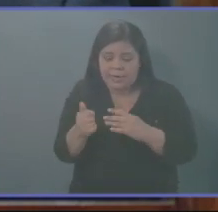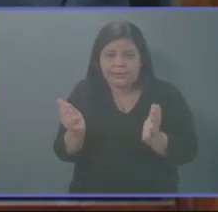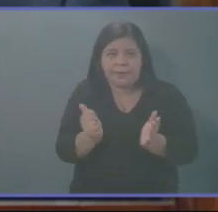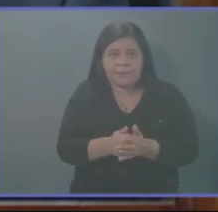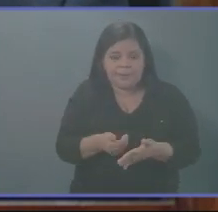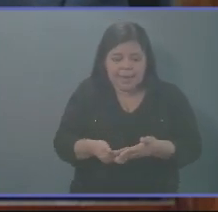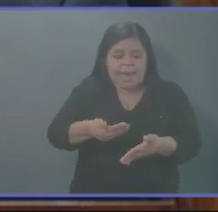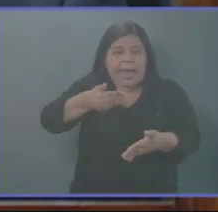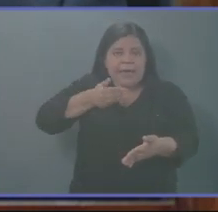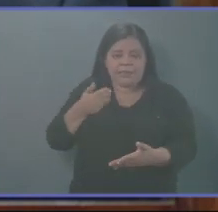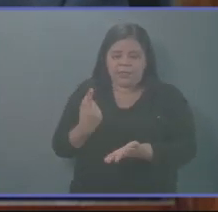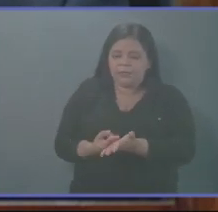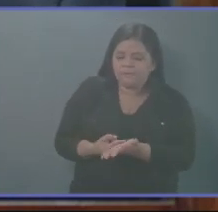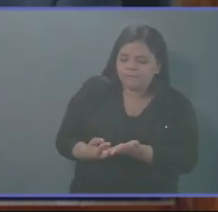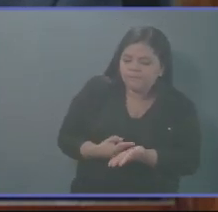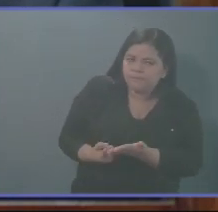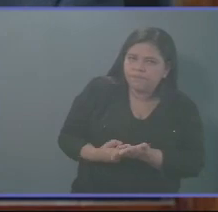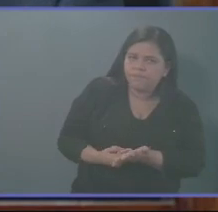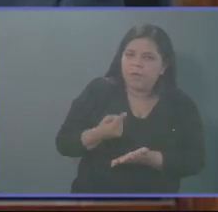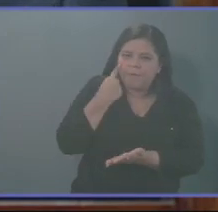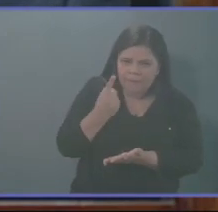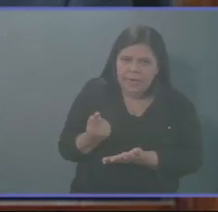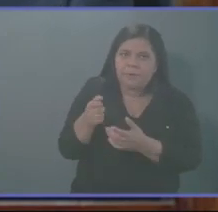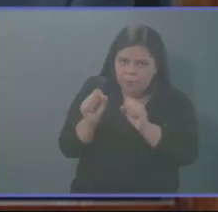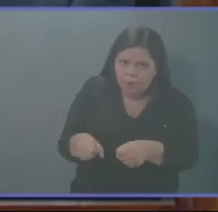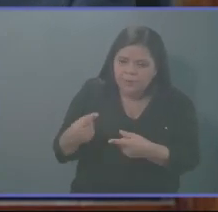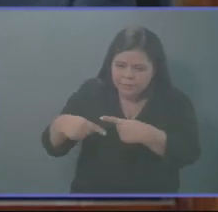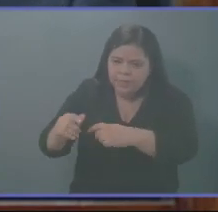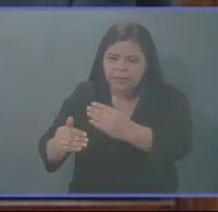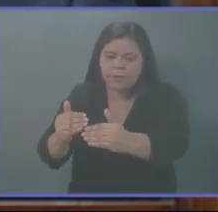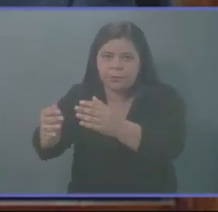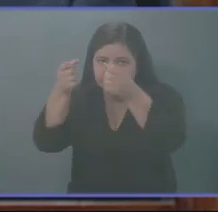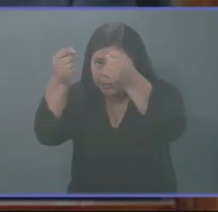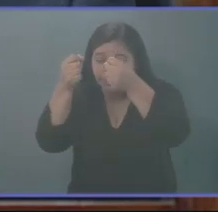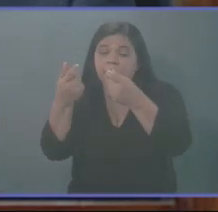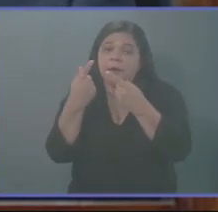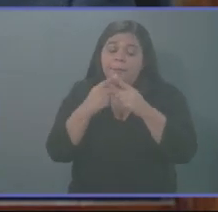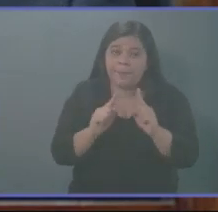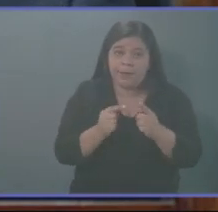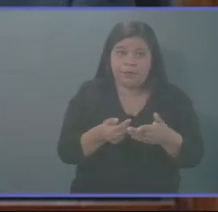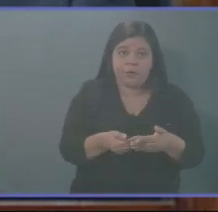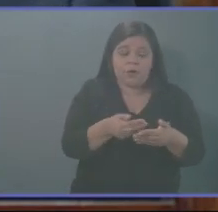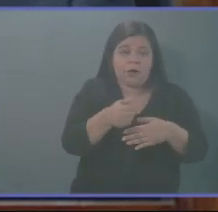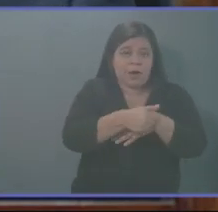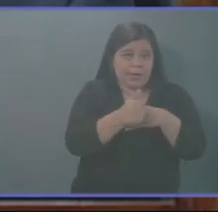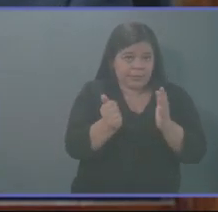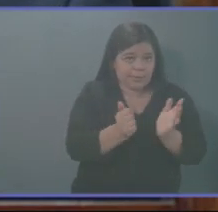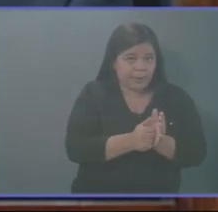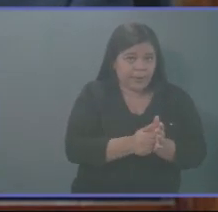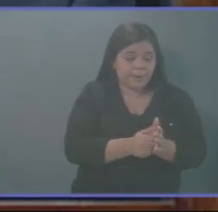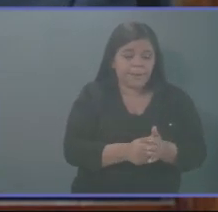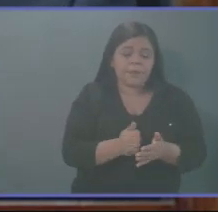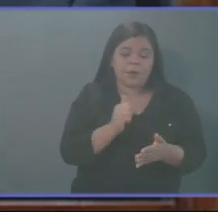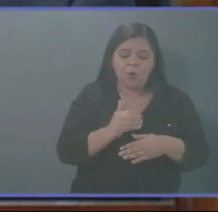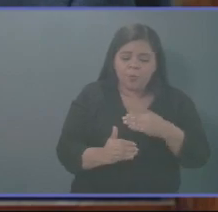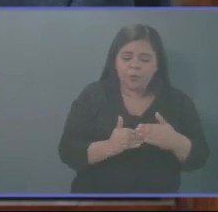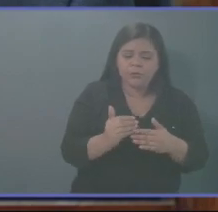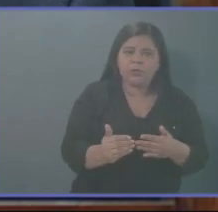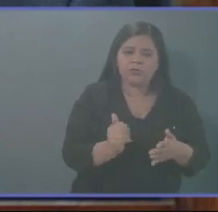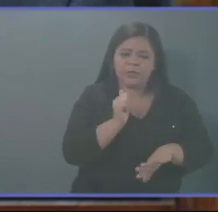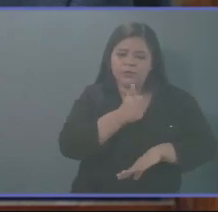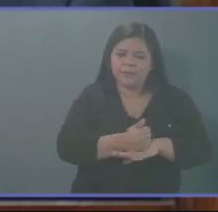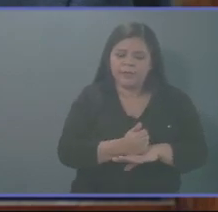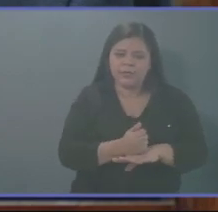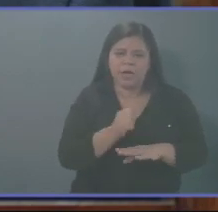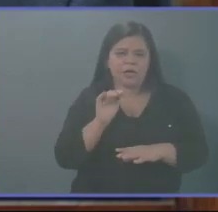lugar a formación de causa. El antejuicio tiene por objeto que la Asamblea, mediante un proceso, determine que las acusaciones